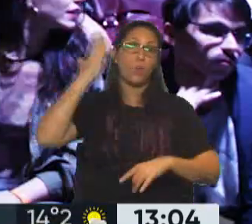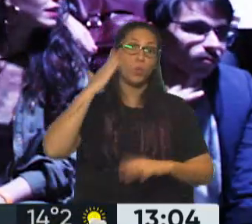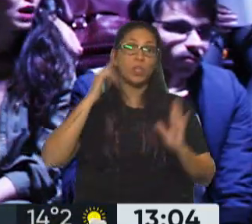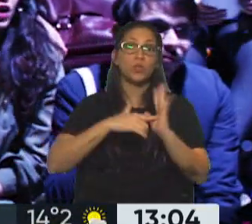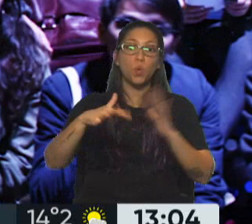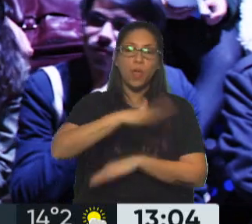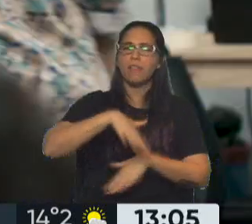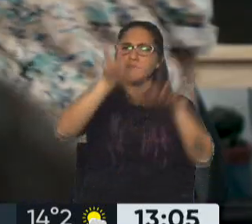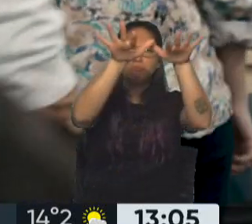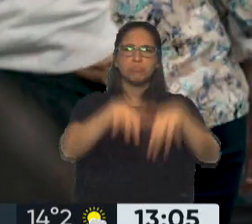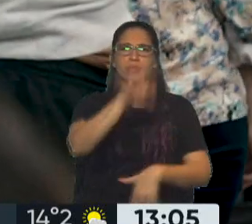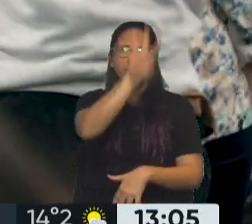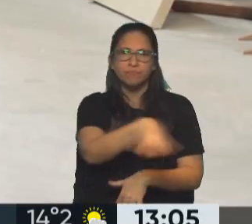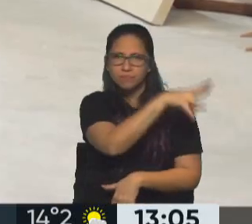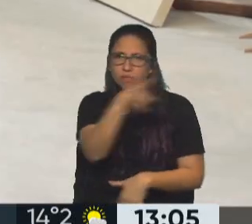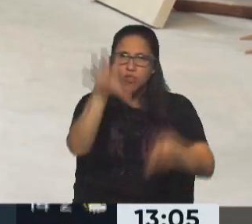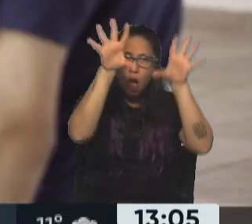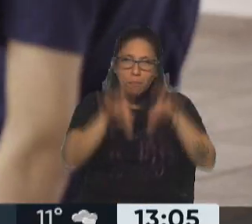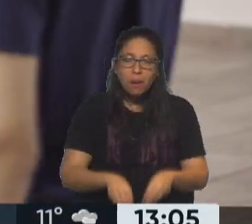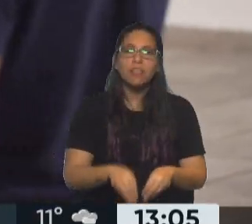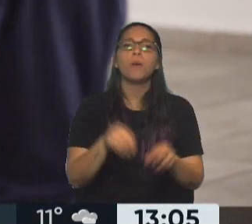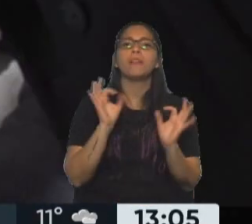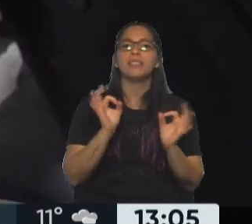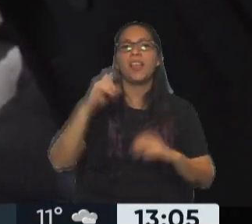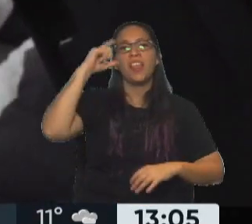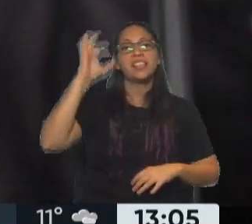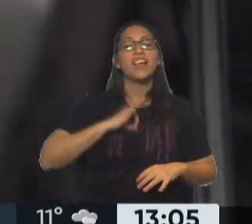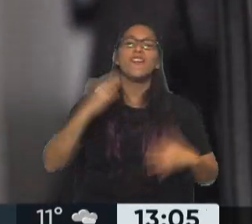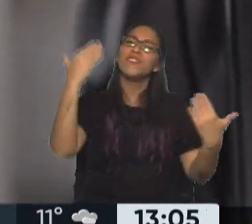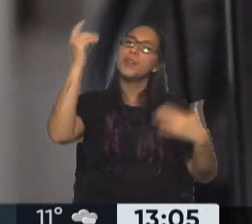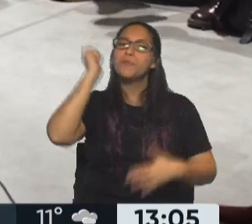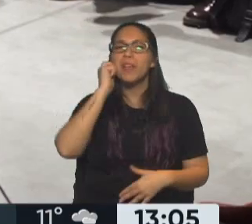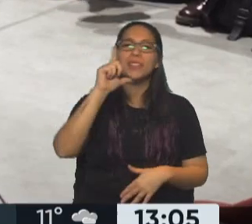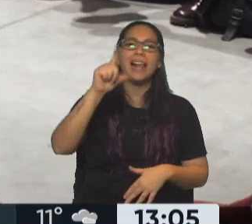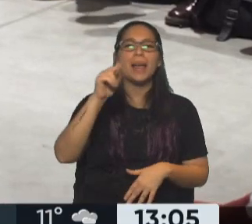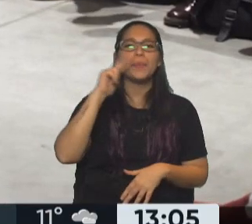está toda la actividad, la grilla de actividades para disfrutar. 10 años, feliz cumple para la Bienal.